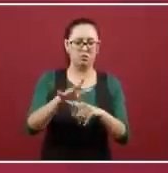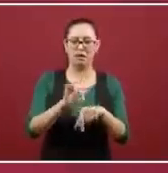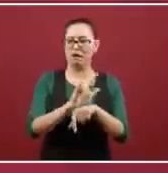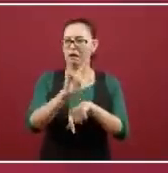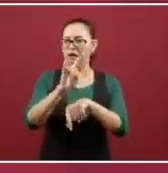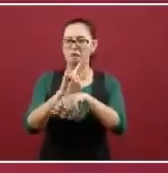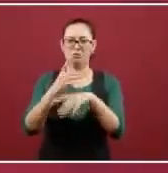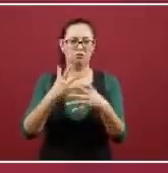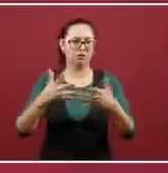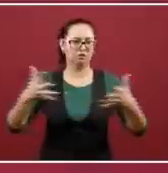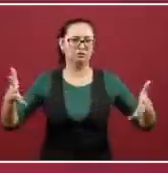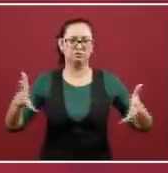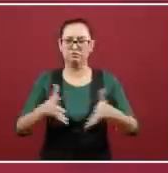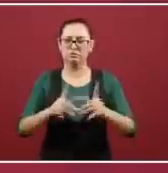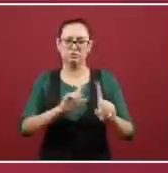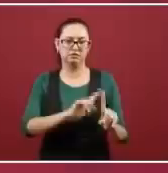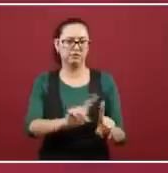Todos los